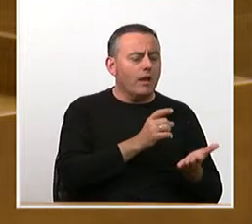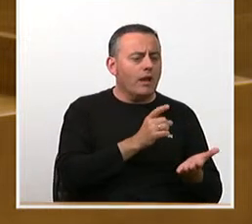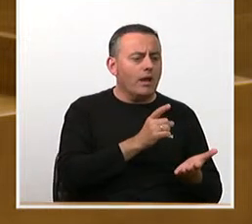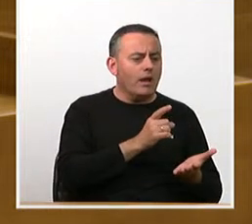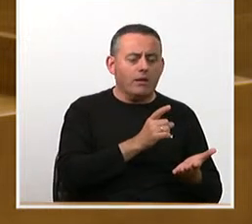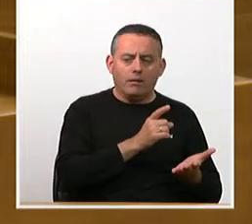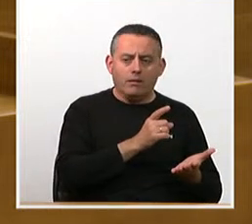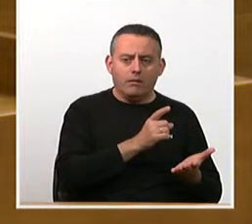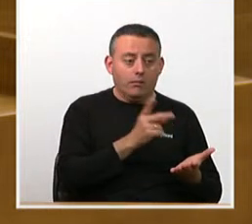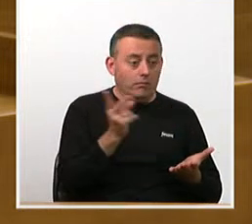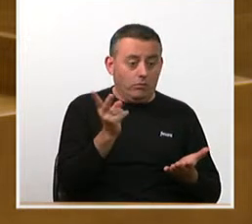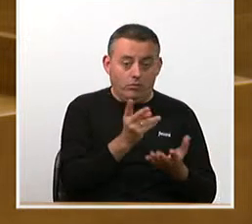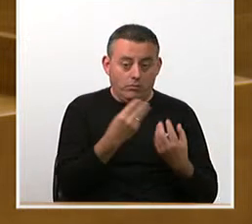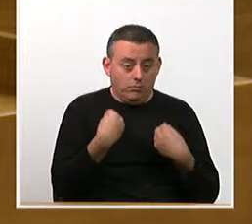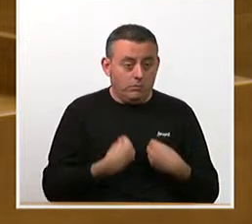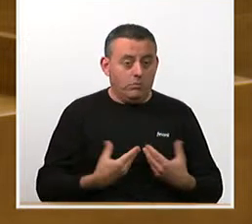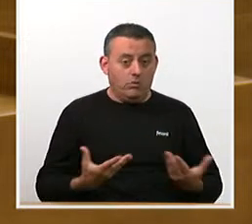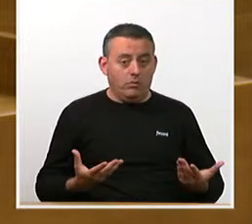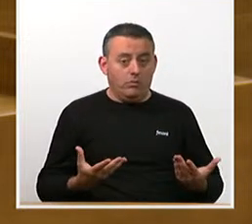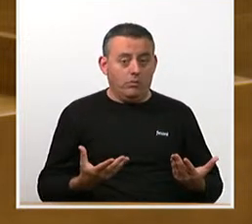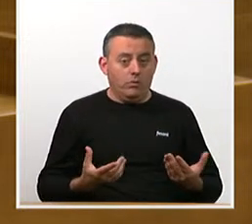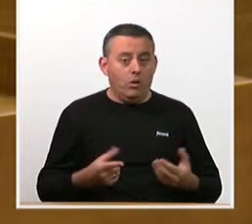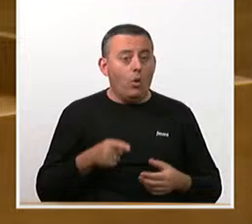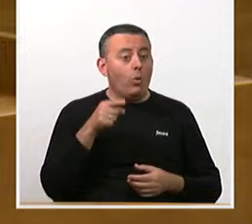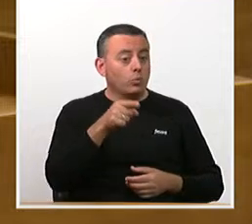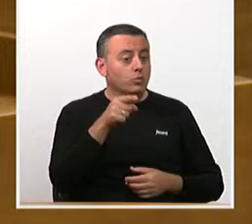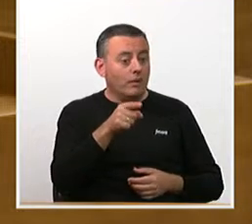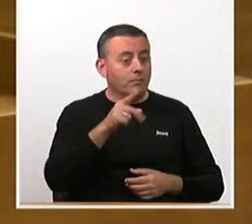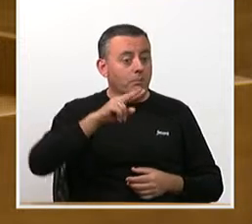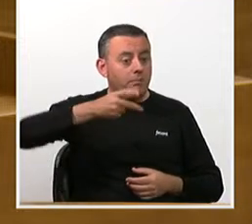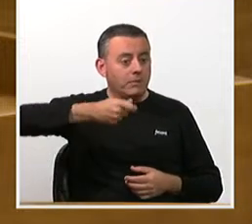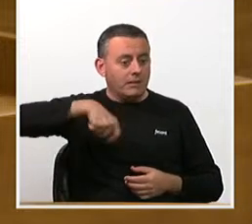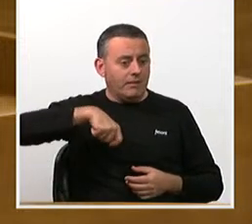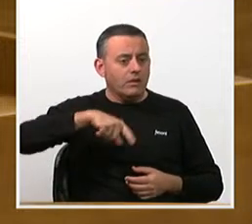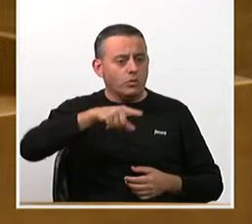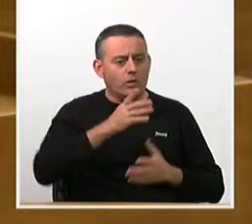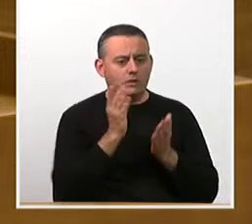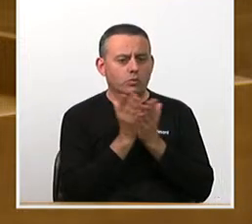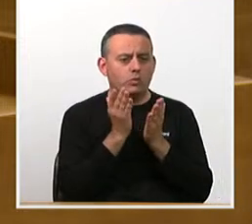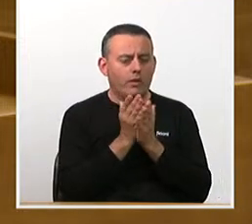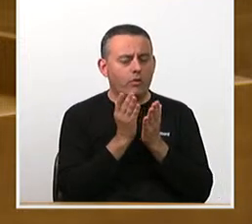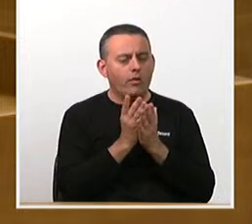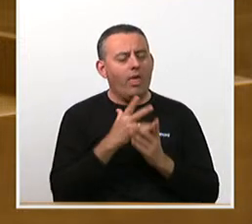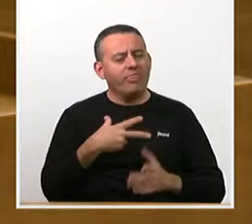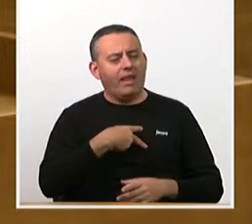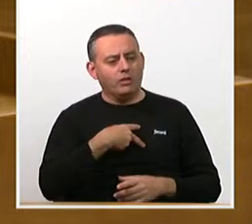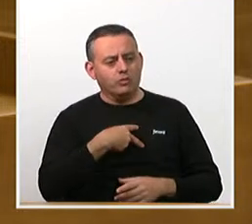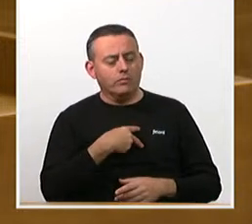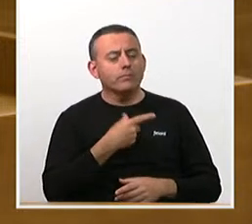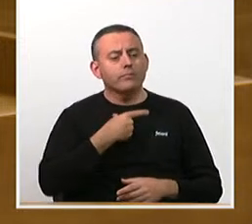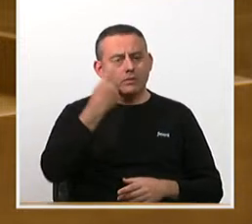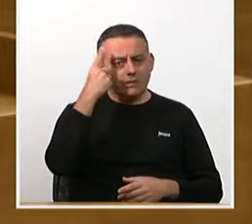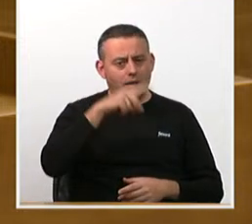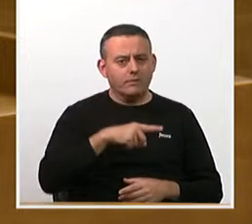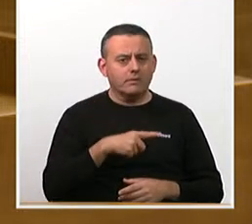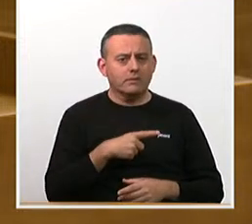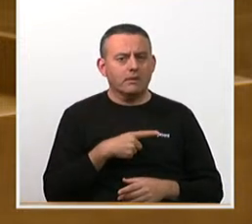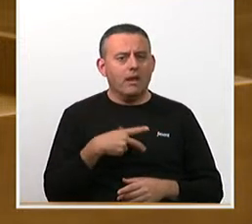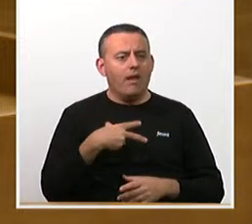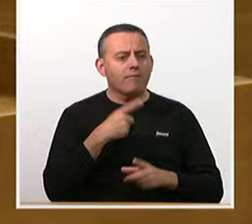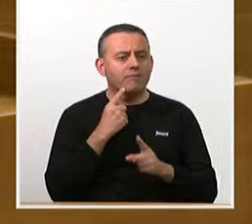vicepresident va estudiar y si va estudiaría de saber que de fiscalía no se